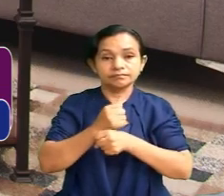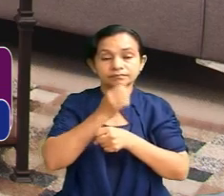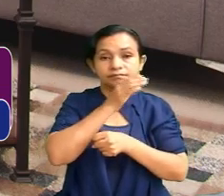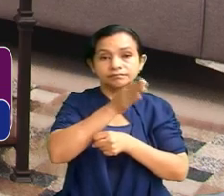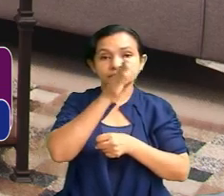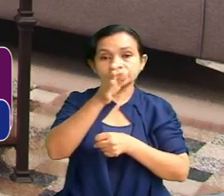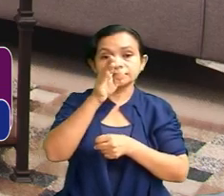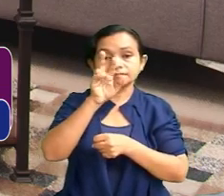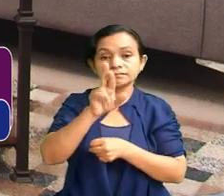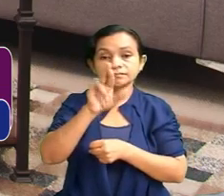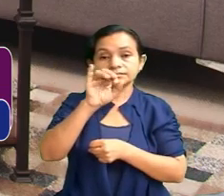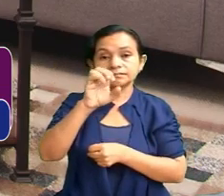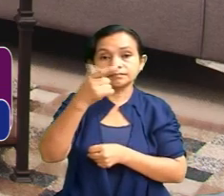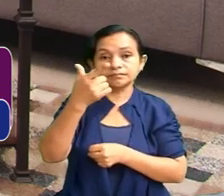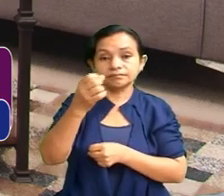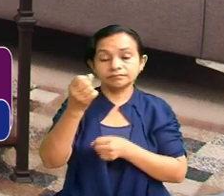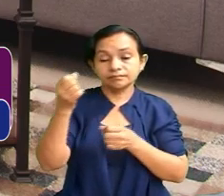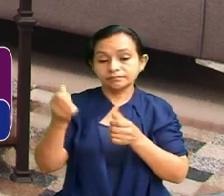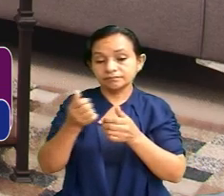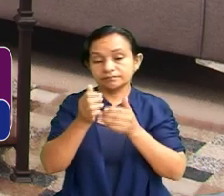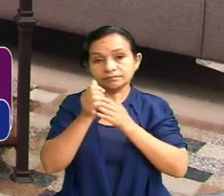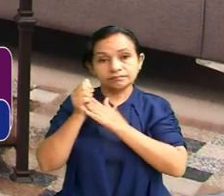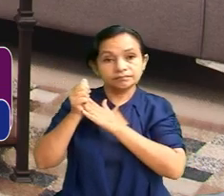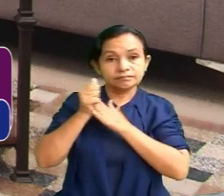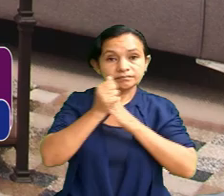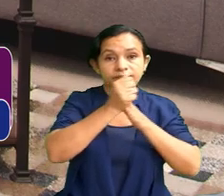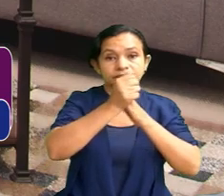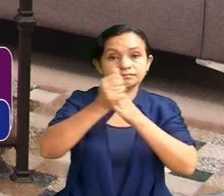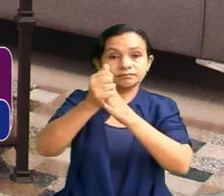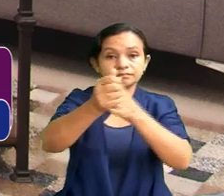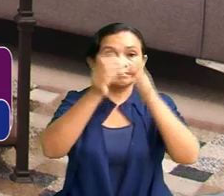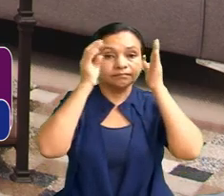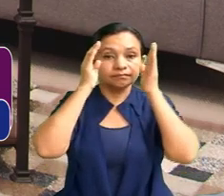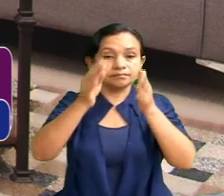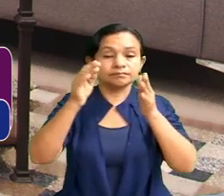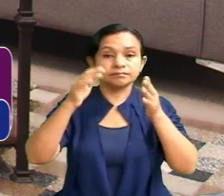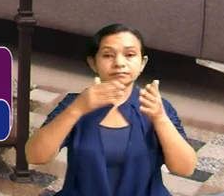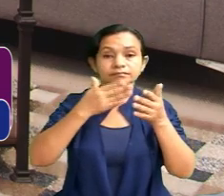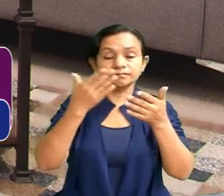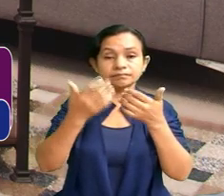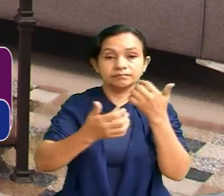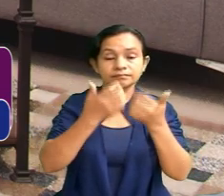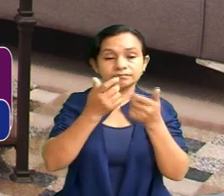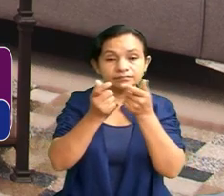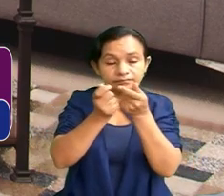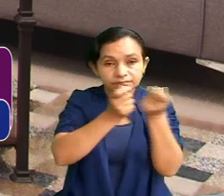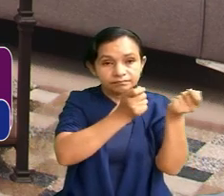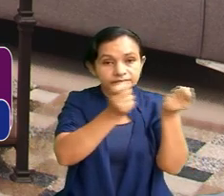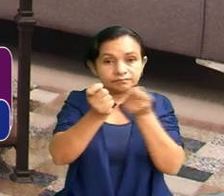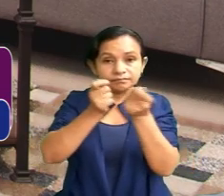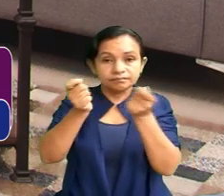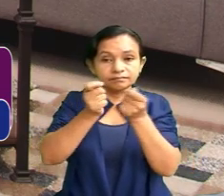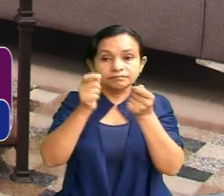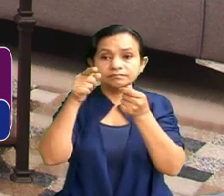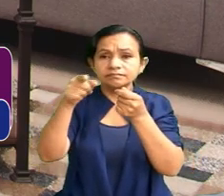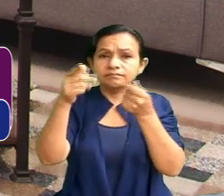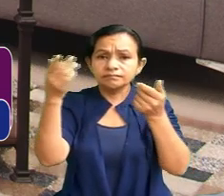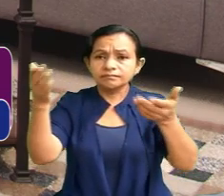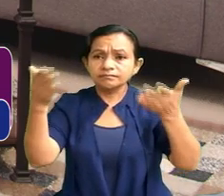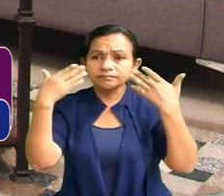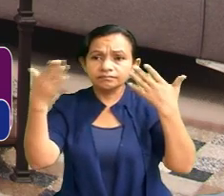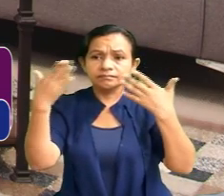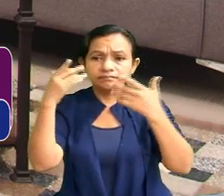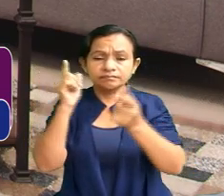deben estar al frente realmente y están siempre al frente atendiendo las emergencias hay monitoreo de puntos de calor que se